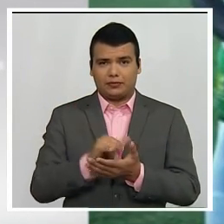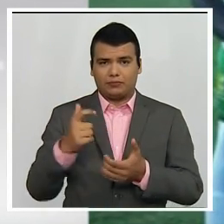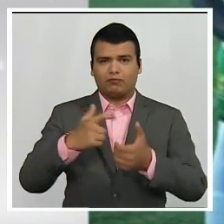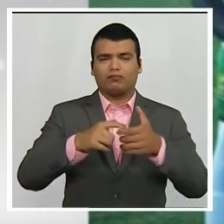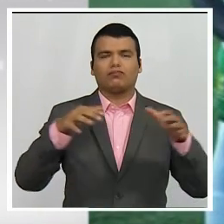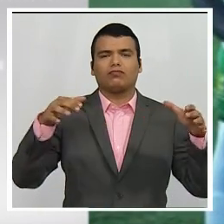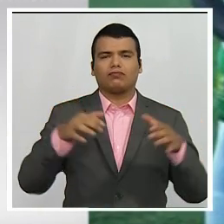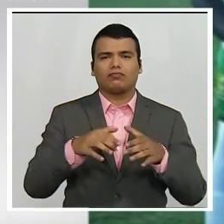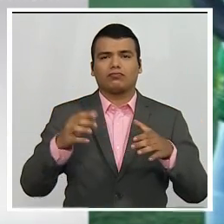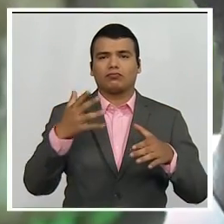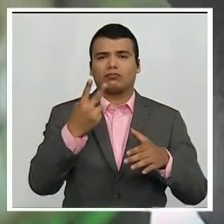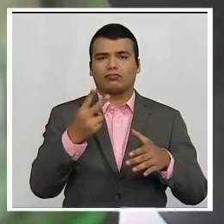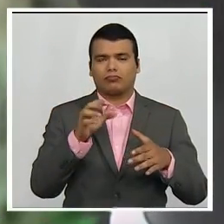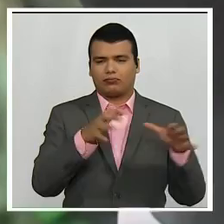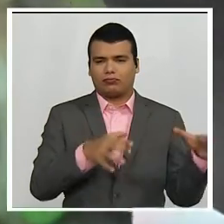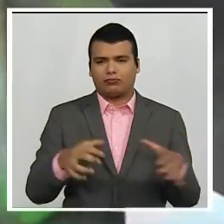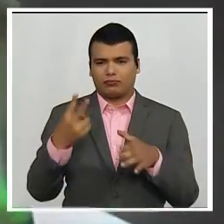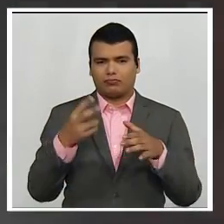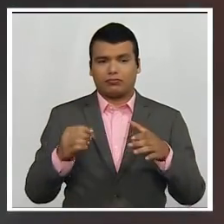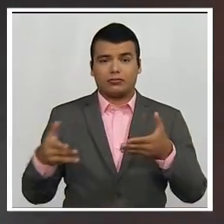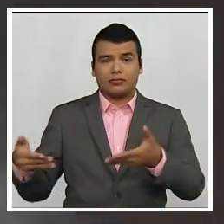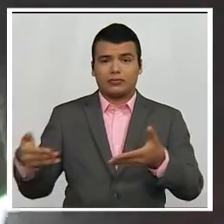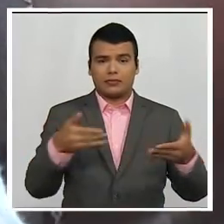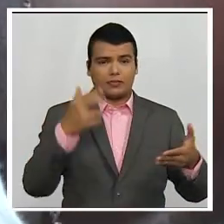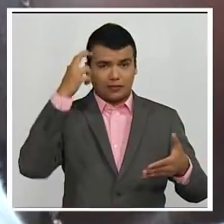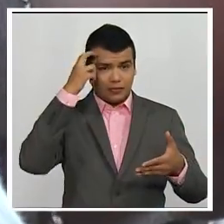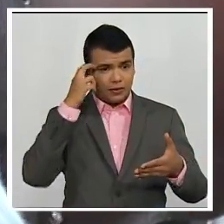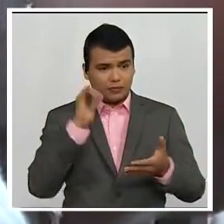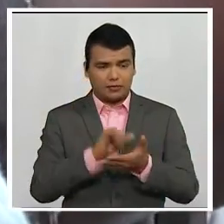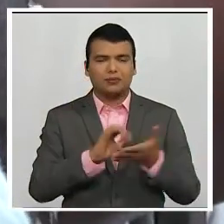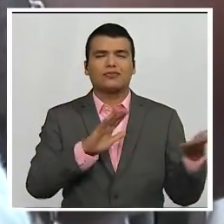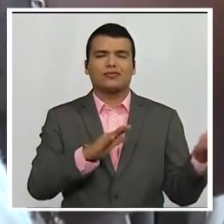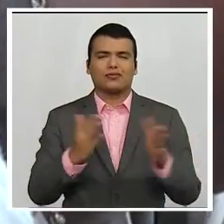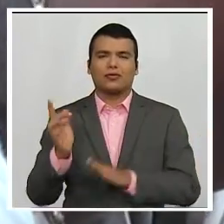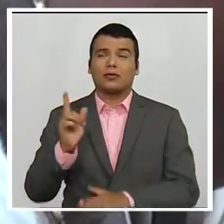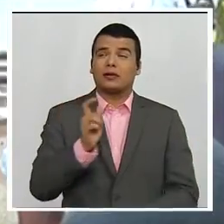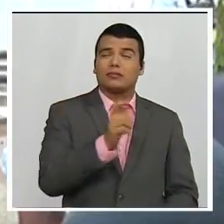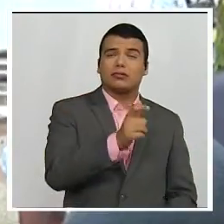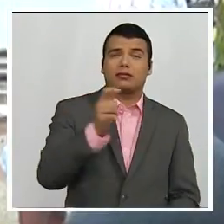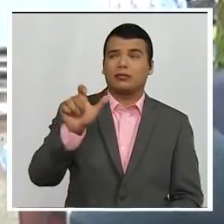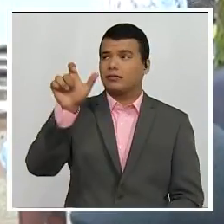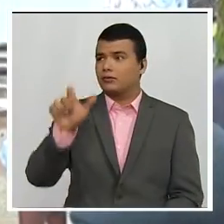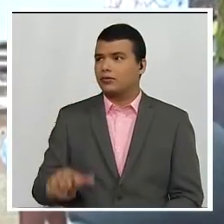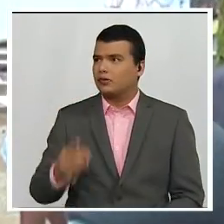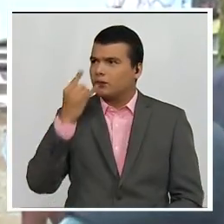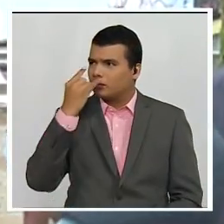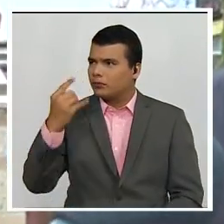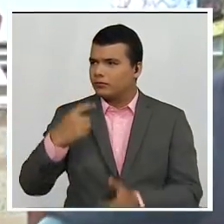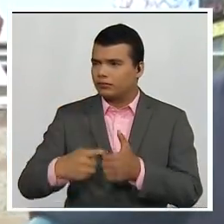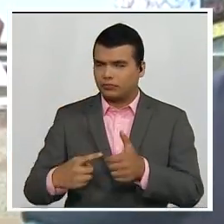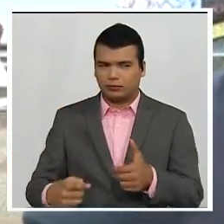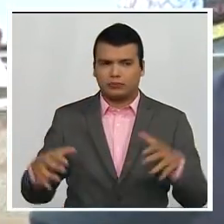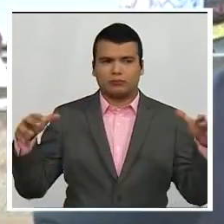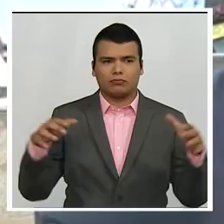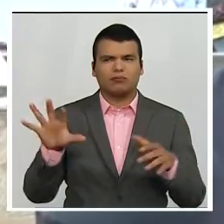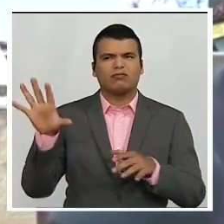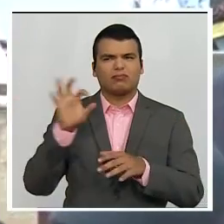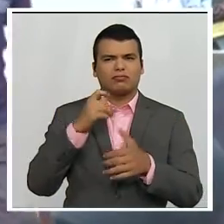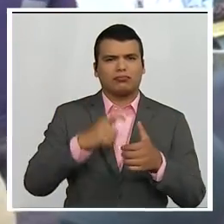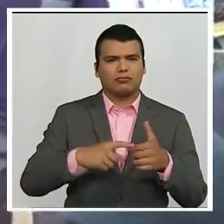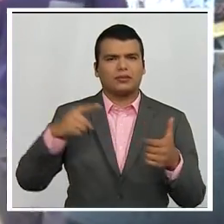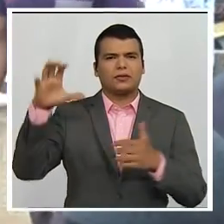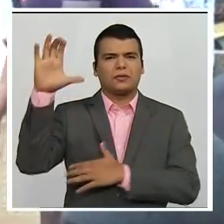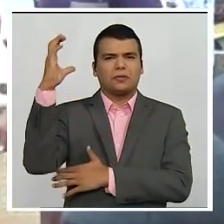selección sub-20 del choco murió al quedar en medio de la balacera y el lugar más interesante que teníamos que incluso atrás está fichado para la selección